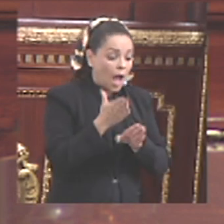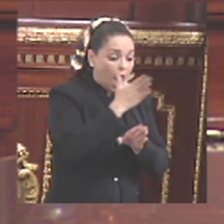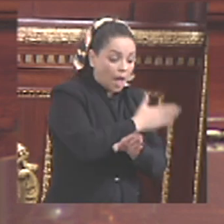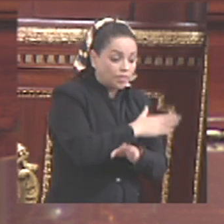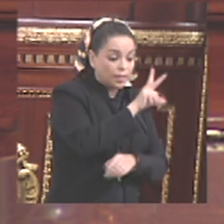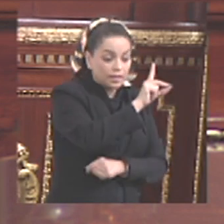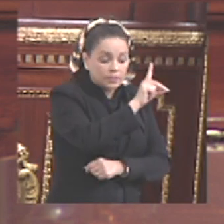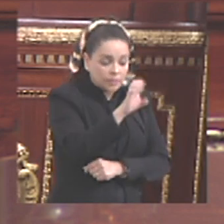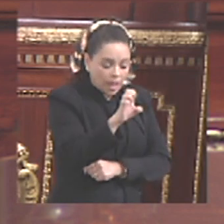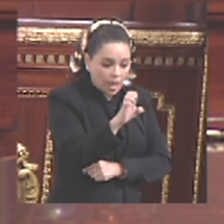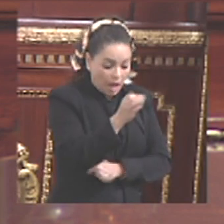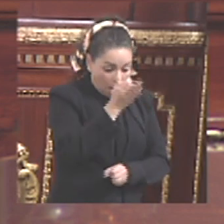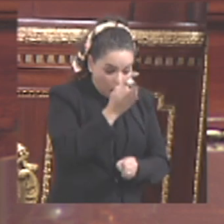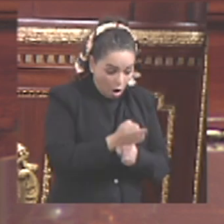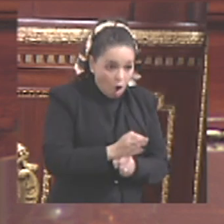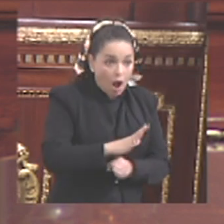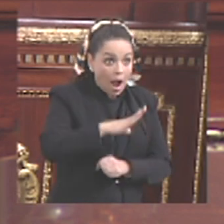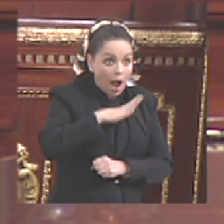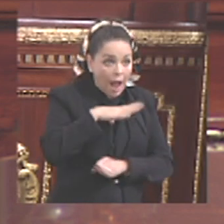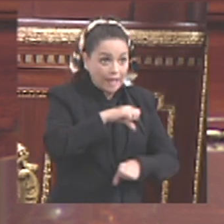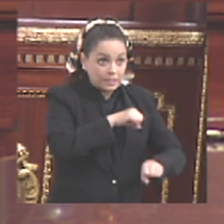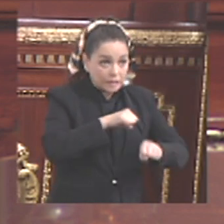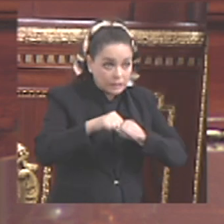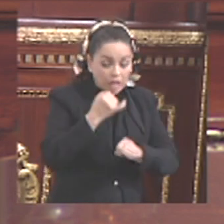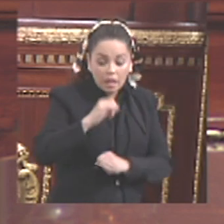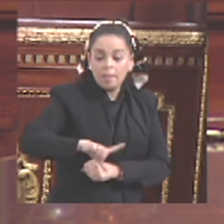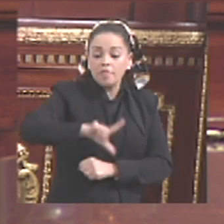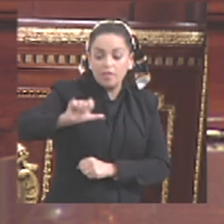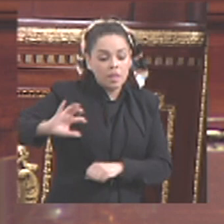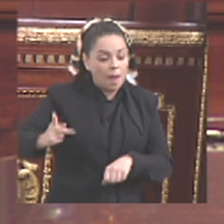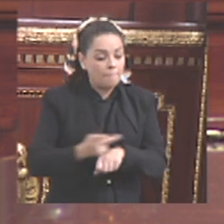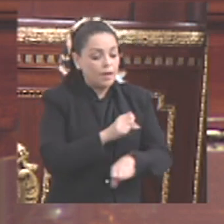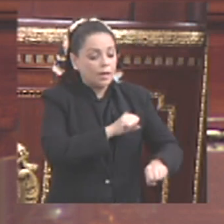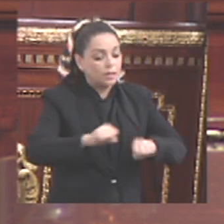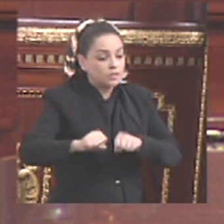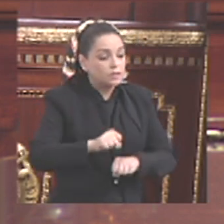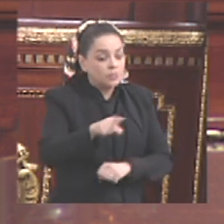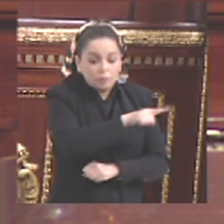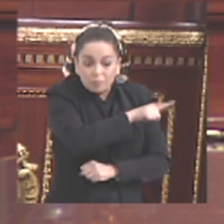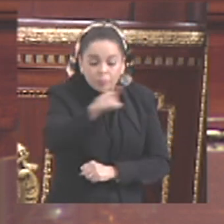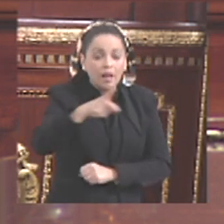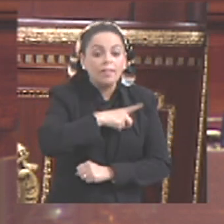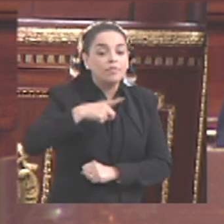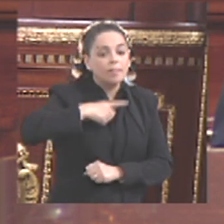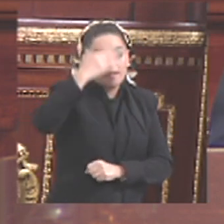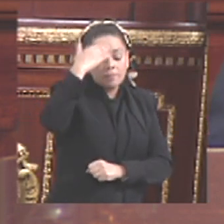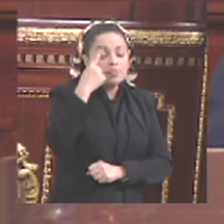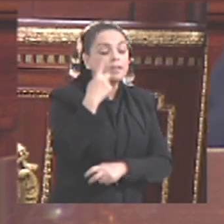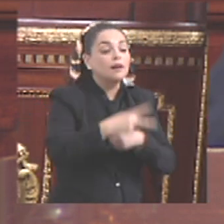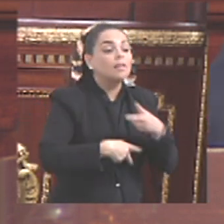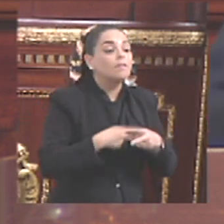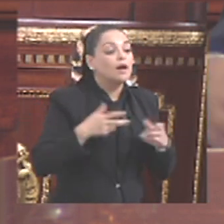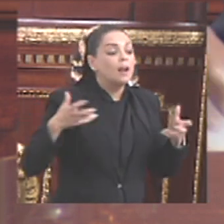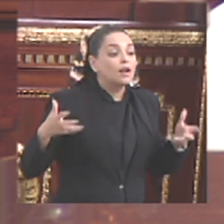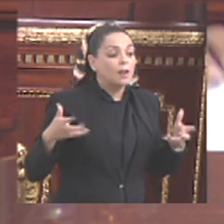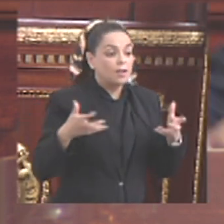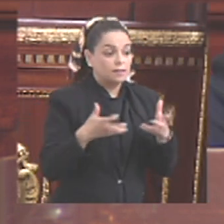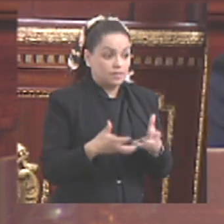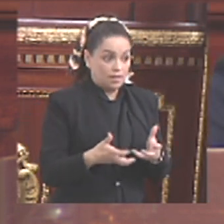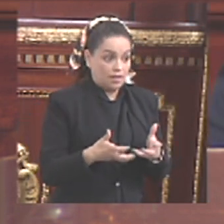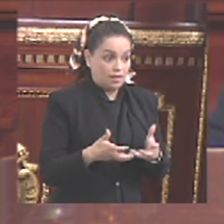las instituciones y brindemos todas las herramientas necesarias para atender y prevenir